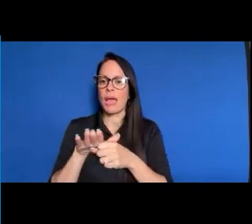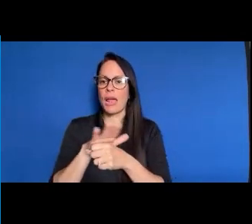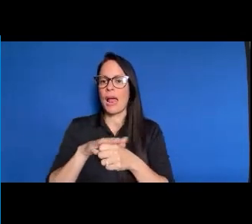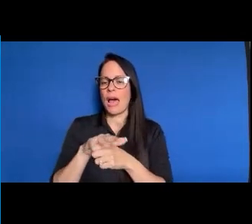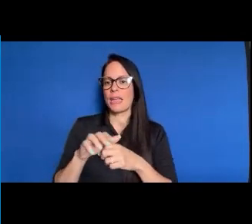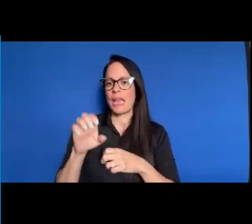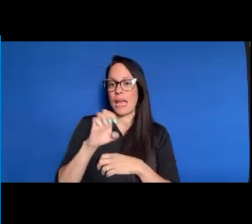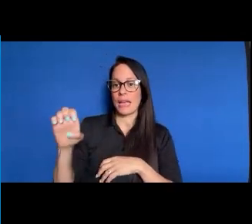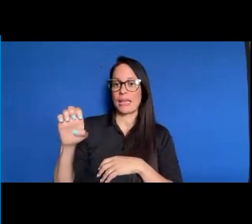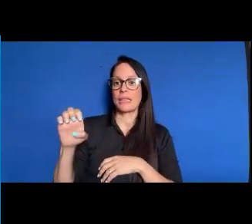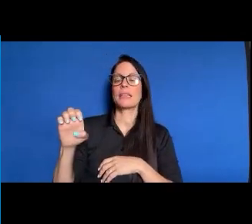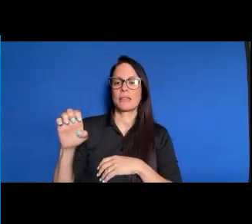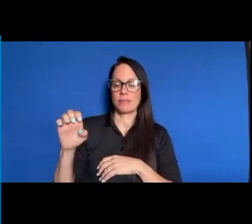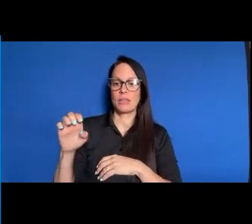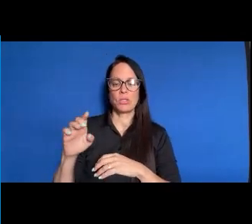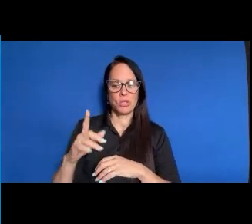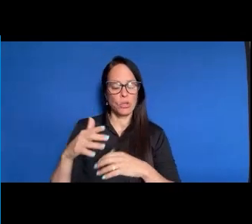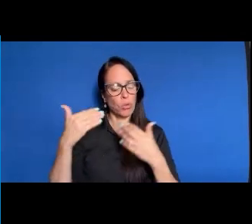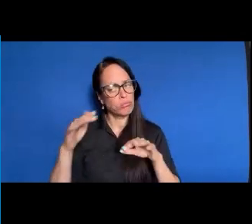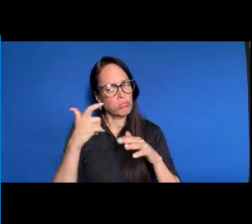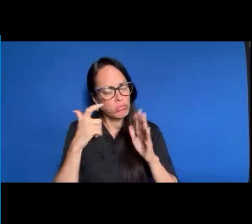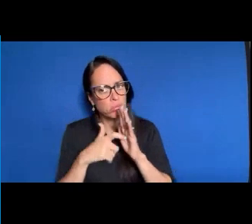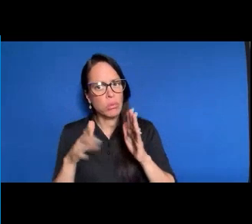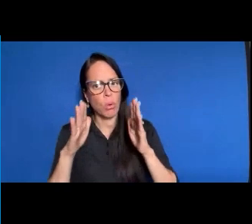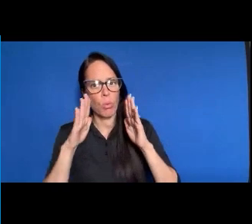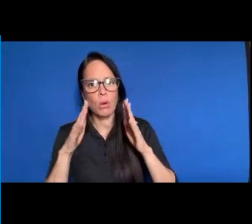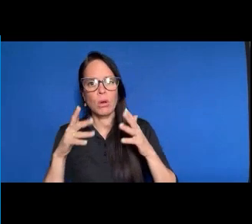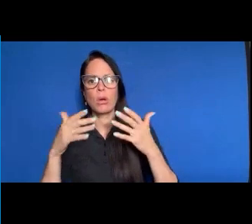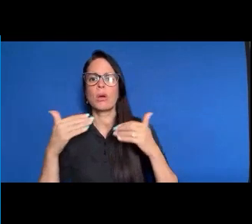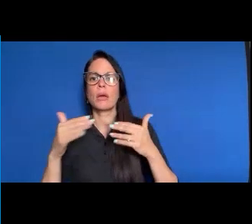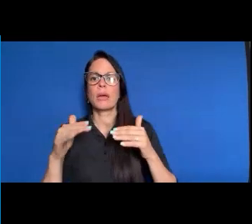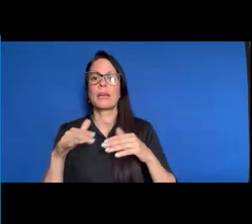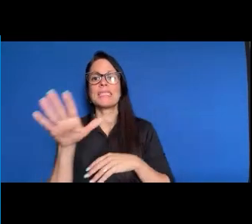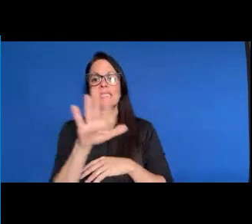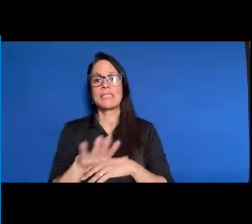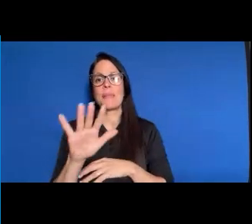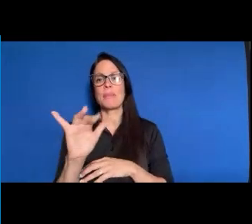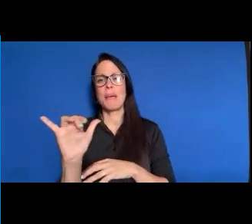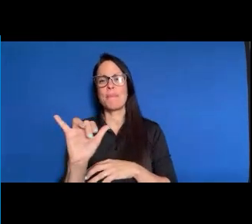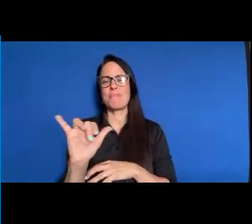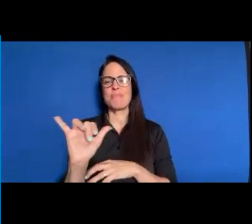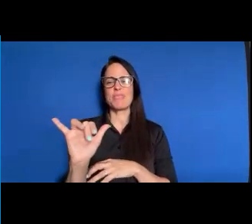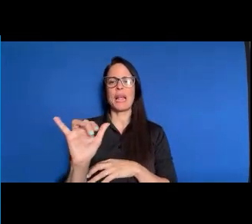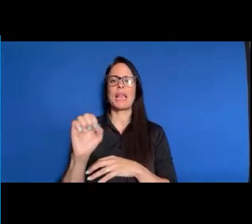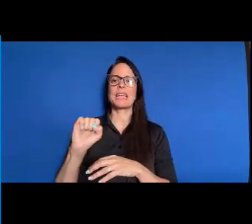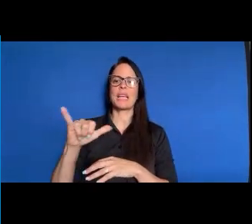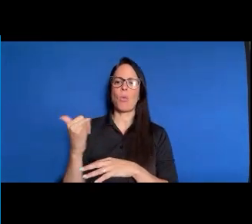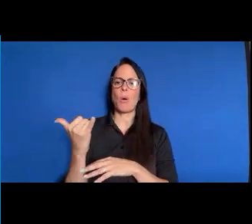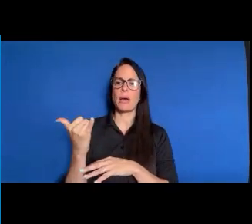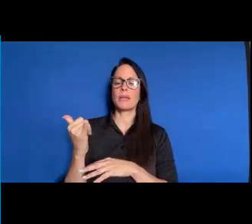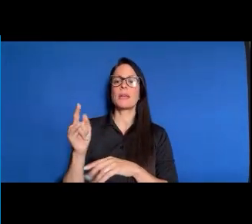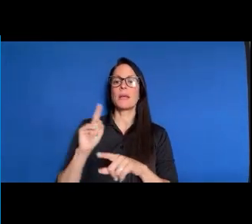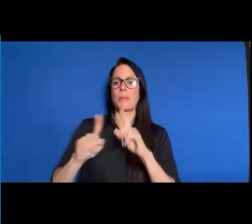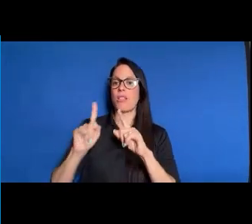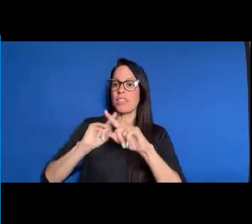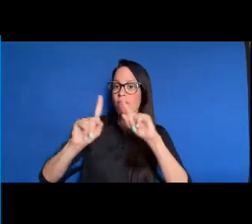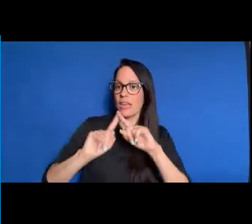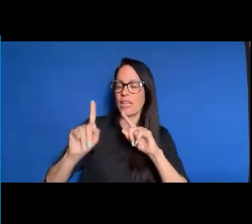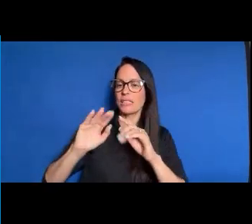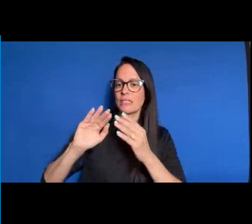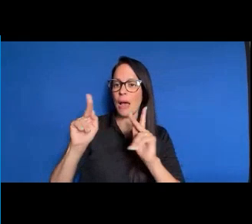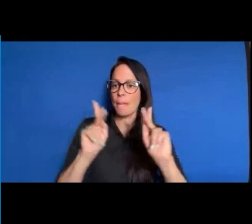atención lo que es Cataño, que tiene una tasa bien similar a lo que es San Juan, teniendo unas grandes diferencias poblacionales y geográficas.